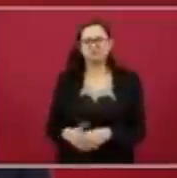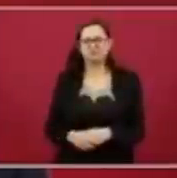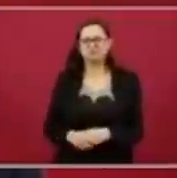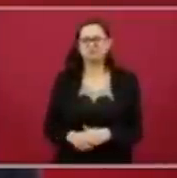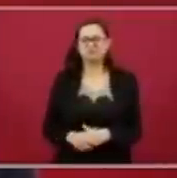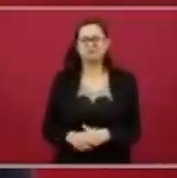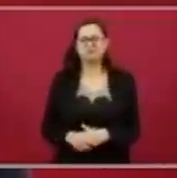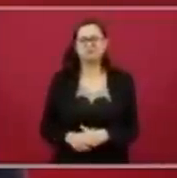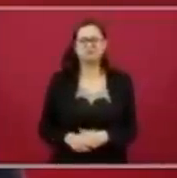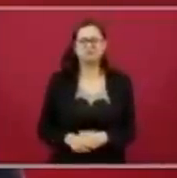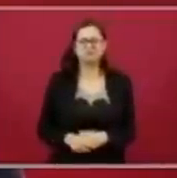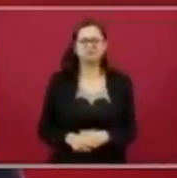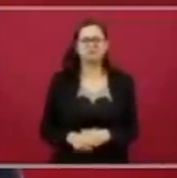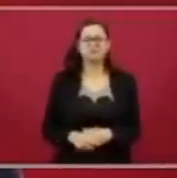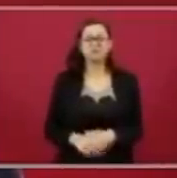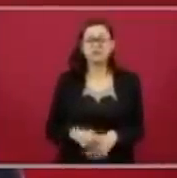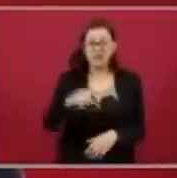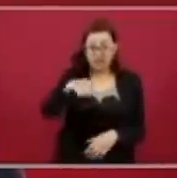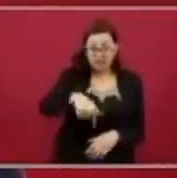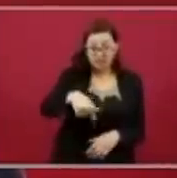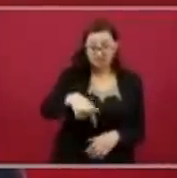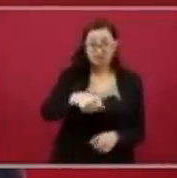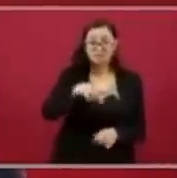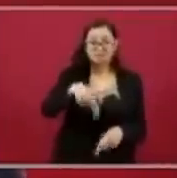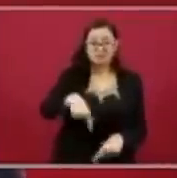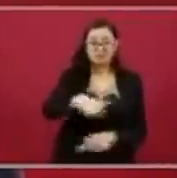Aquí en la Ciudad de México,